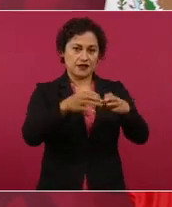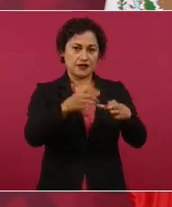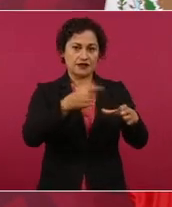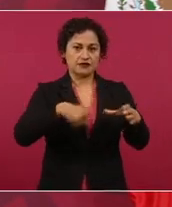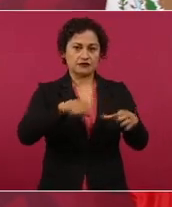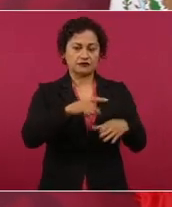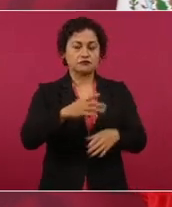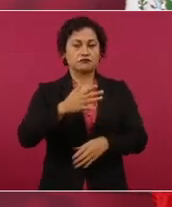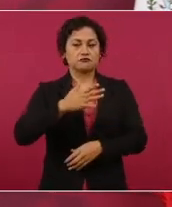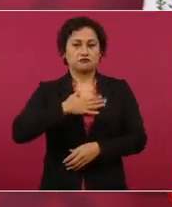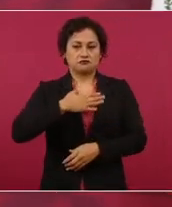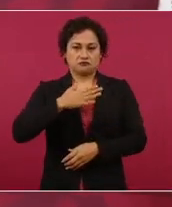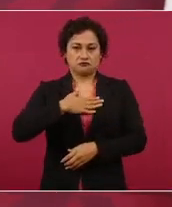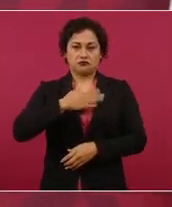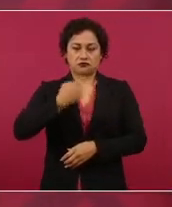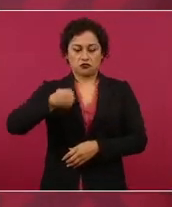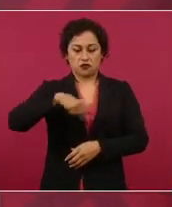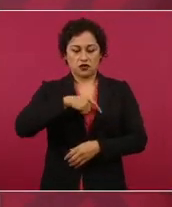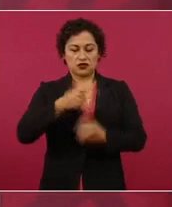nuestro, en el flanco izquierdo,